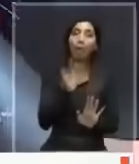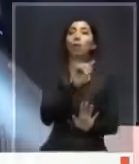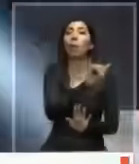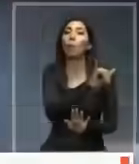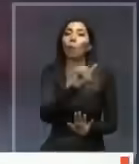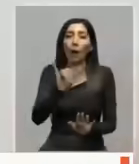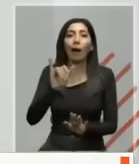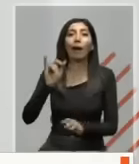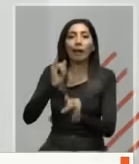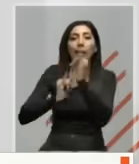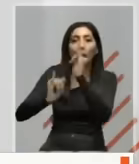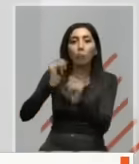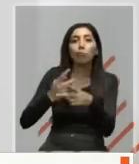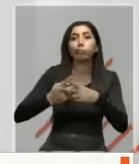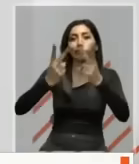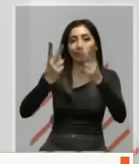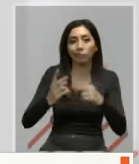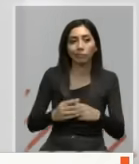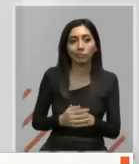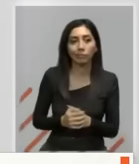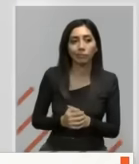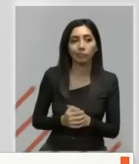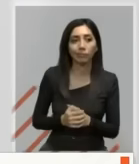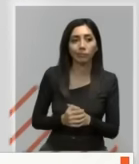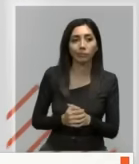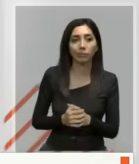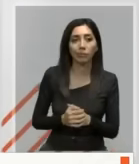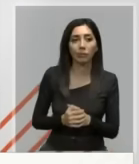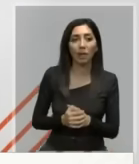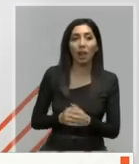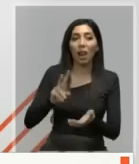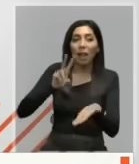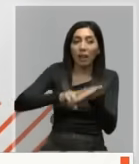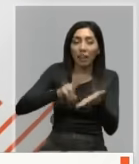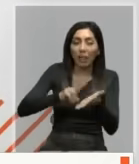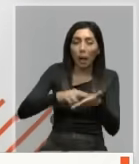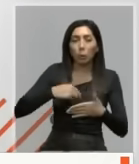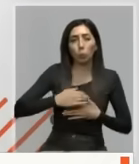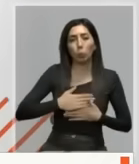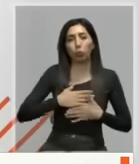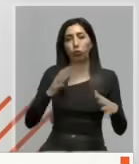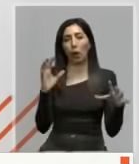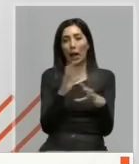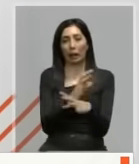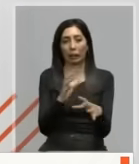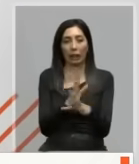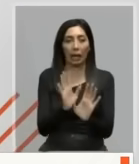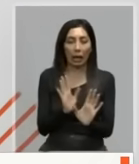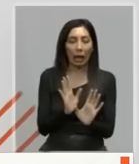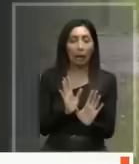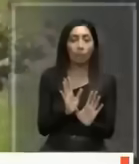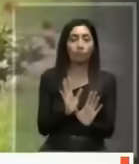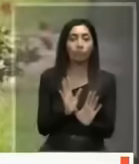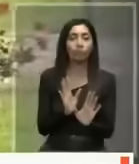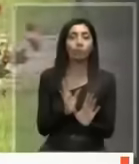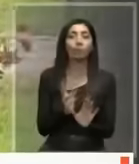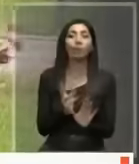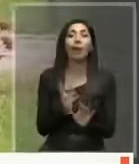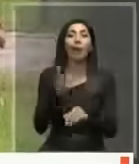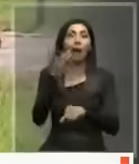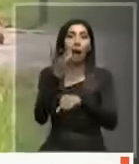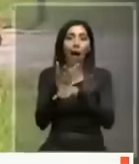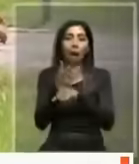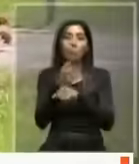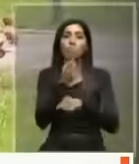en sus redes sociales. La verdad que es bien fuerte esto. solicitud de prisión preventiva para la exalcaldesa